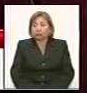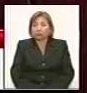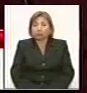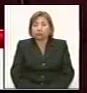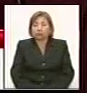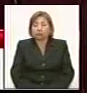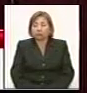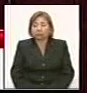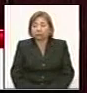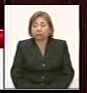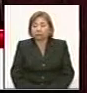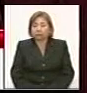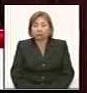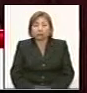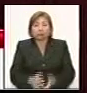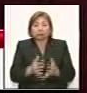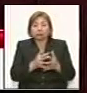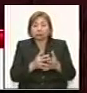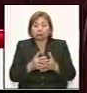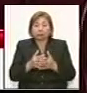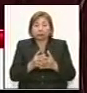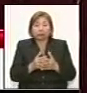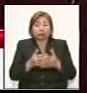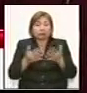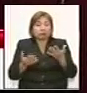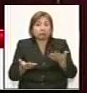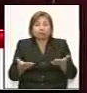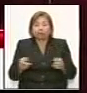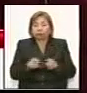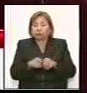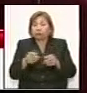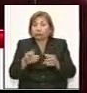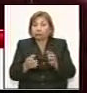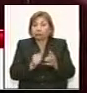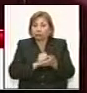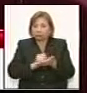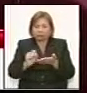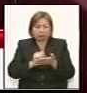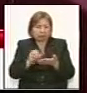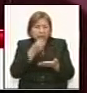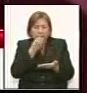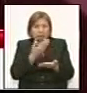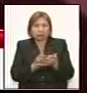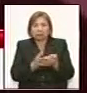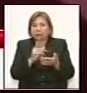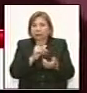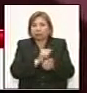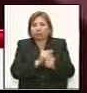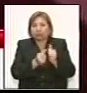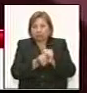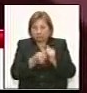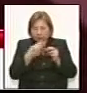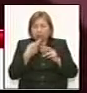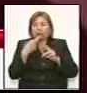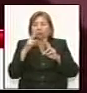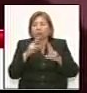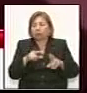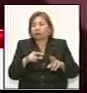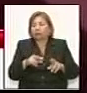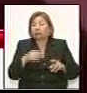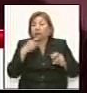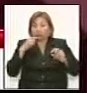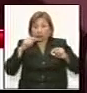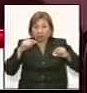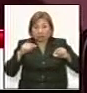ha rendido, ¿no? Es un poco como los americanos, los norteamericanos, que dicen que su sistema no es bueno, pero no lo cambian porque da resultados. Entonces,